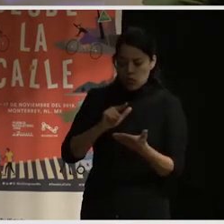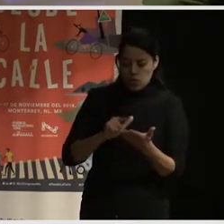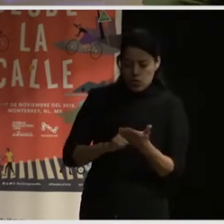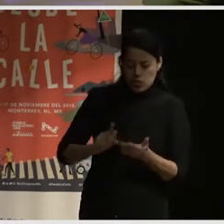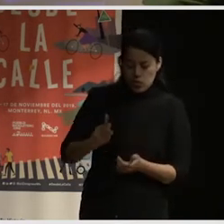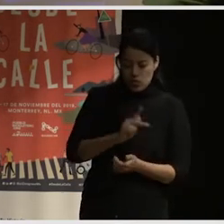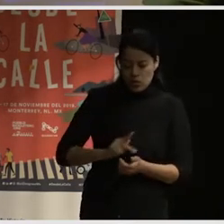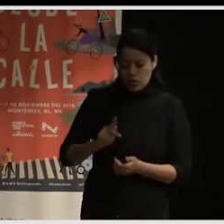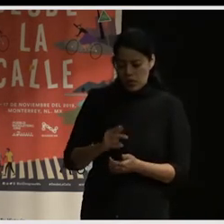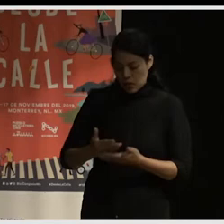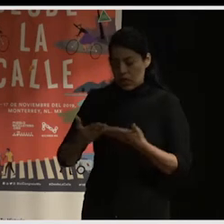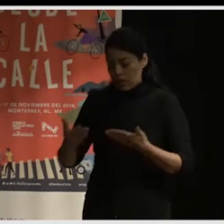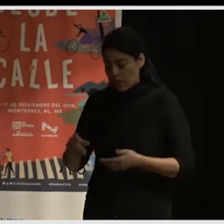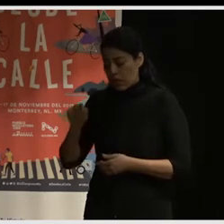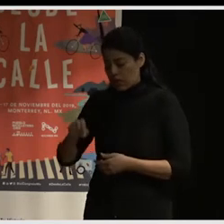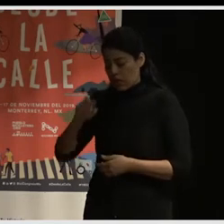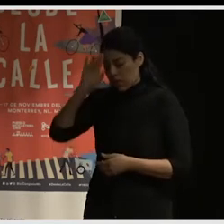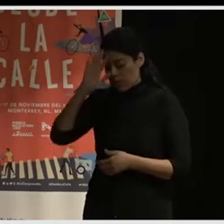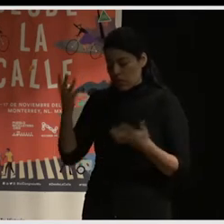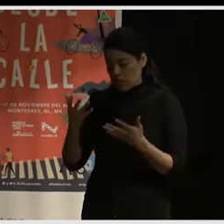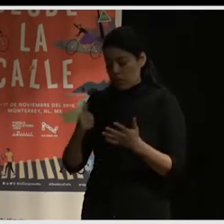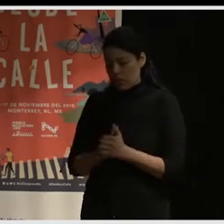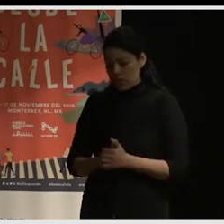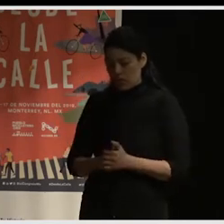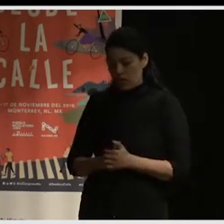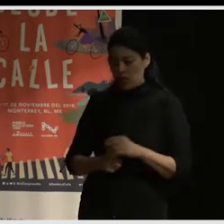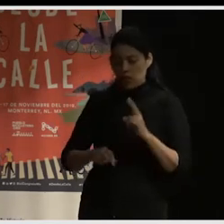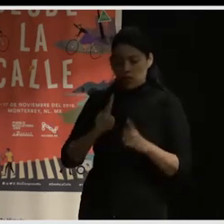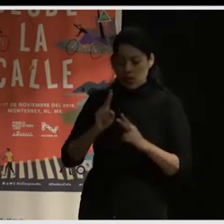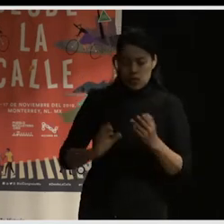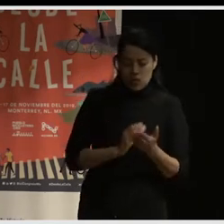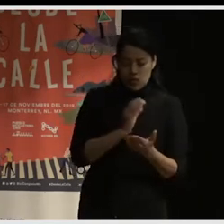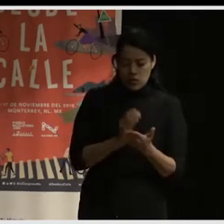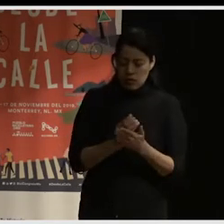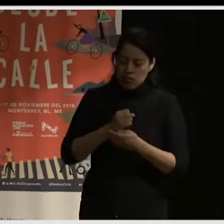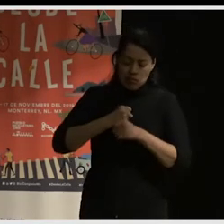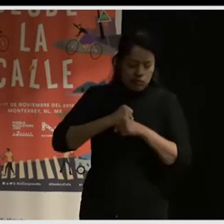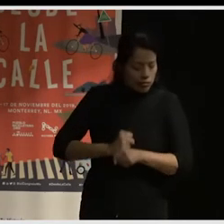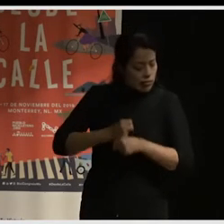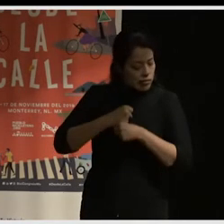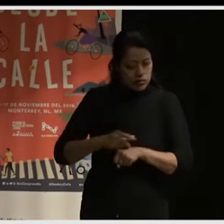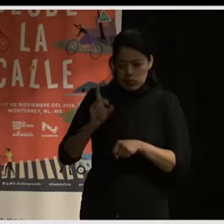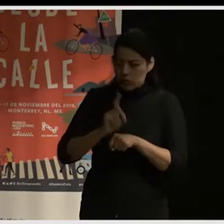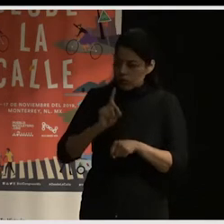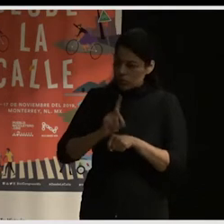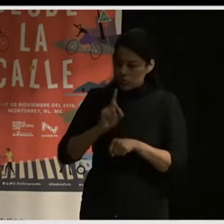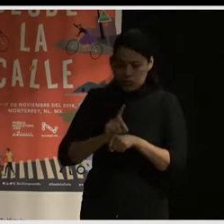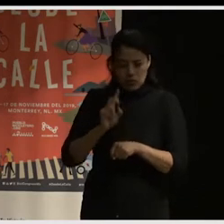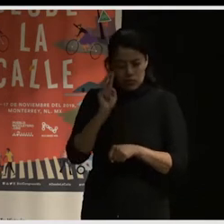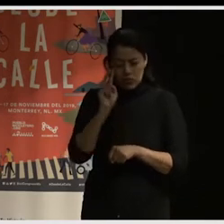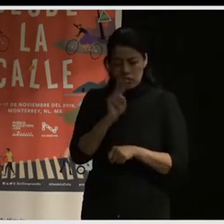algo que ya se ha hecho aquí también hablamos de las ciudades que todos sufrimos todos los días en donde vemos este tipo